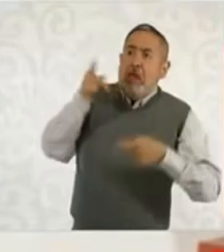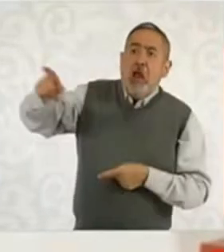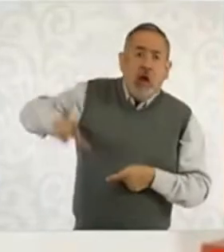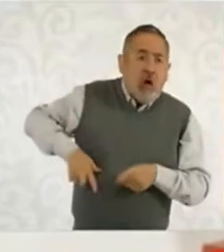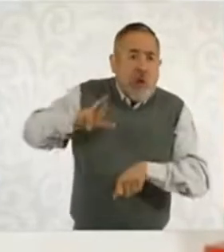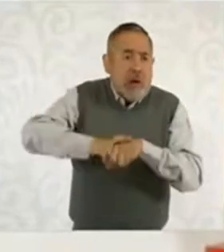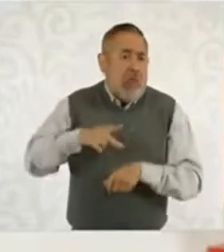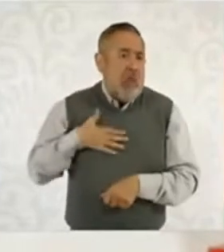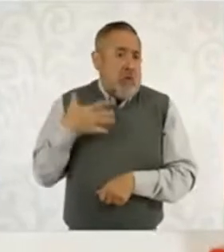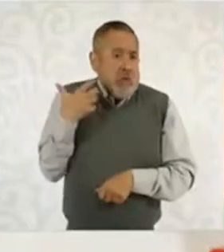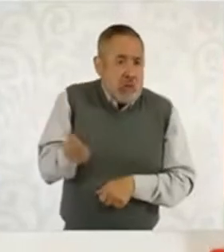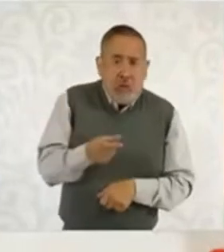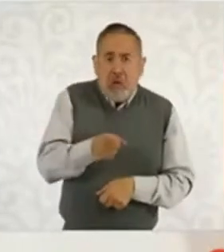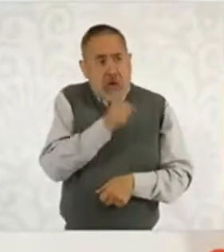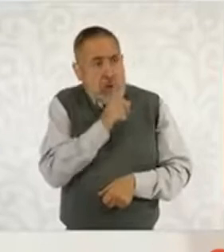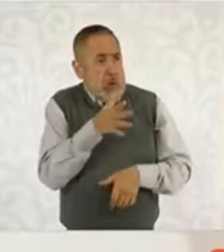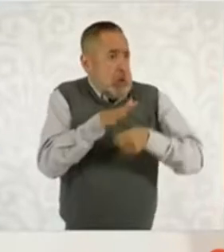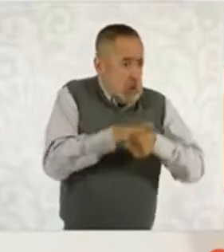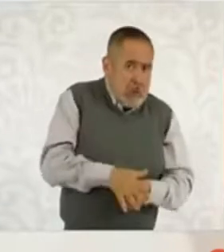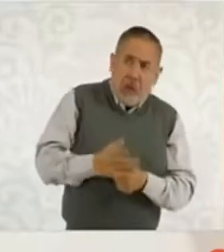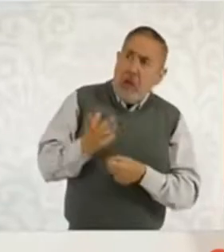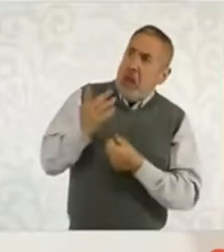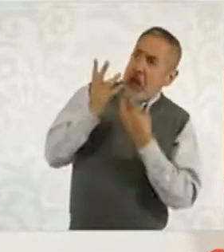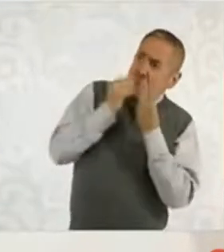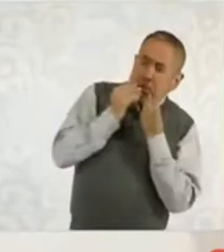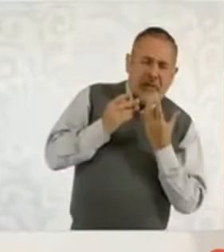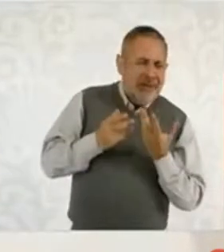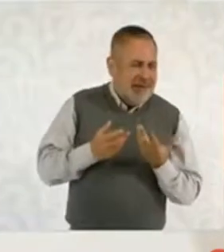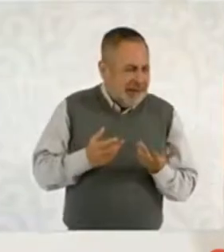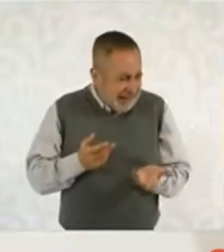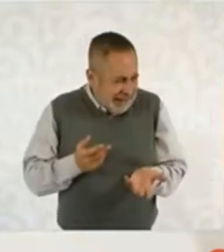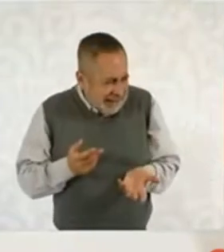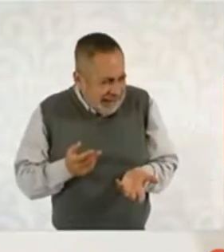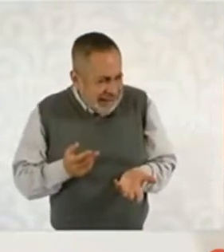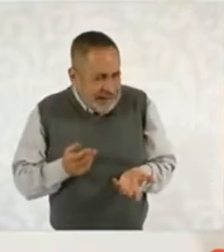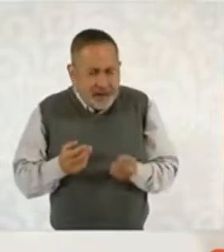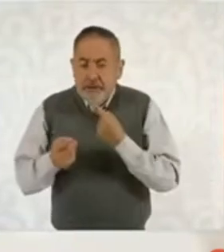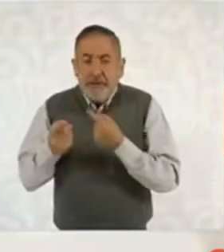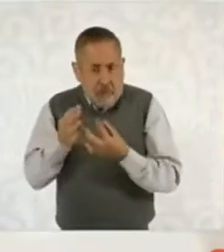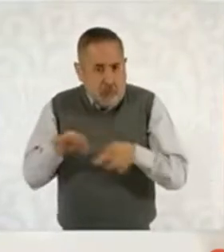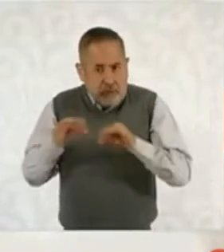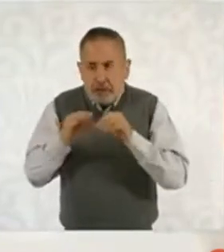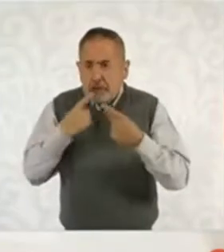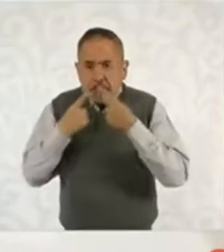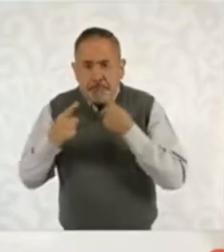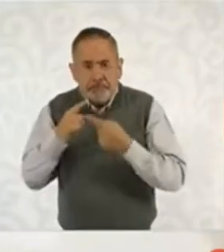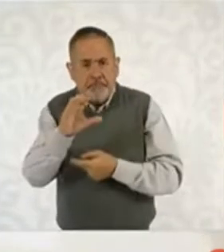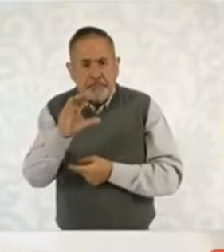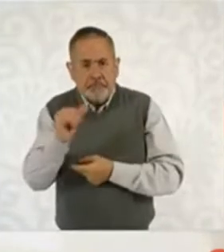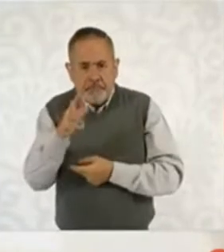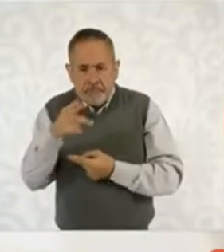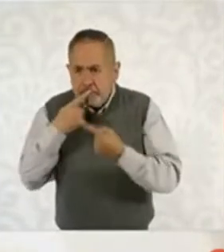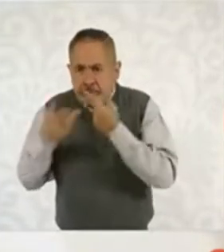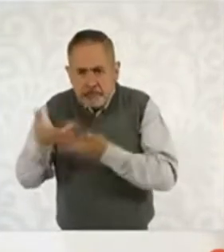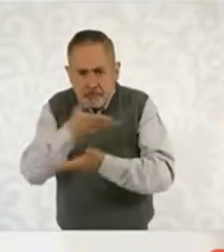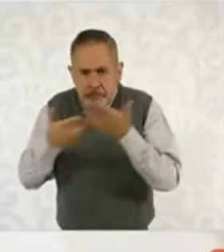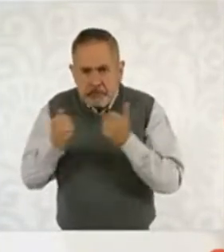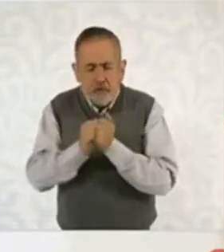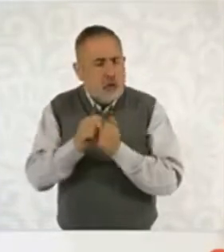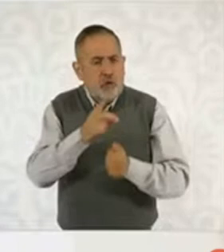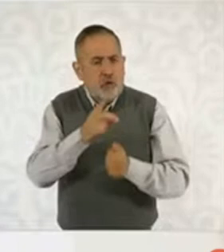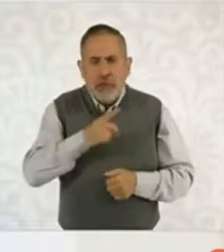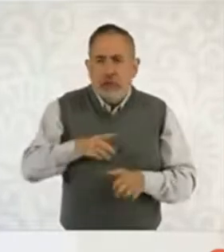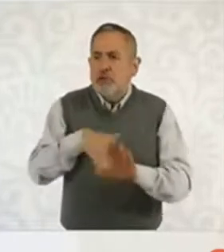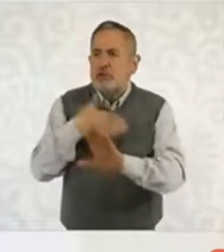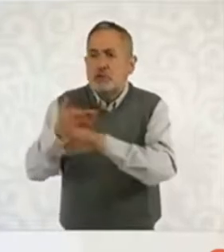gobernador, pero que es indispensable todo el problema del ciberacoso, discutirlo, particularmente contra las mujeres,